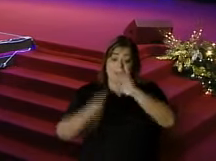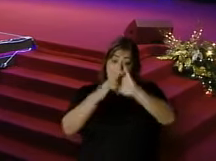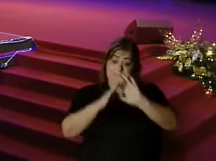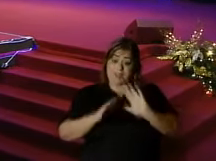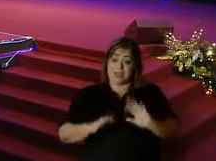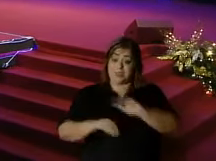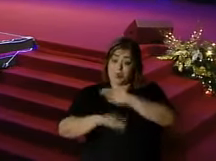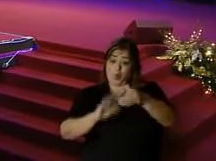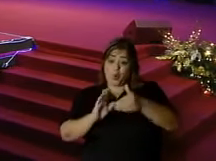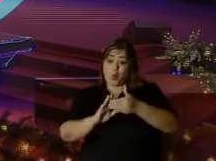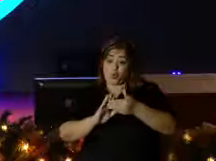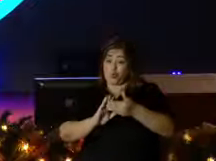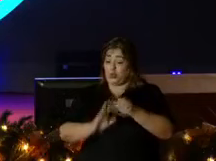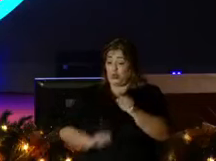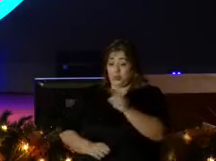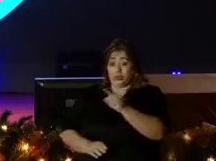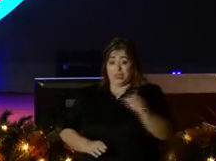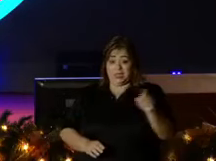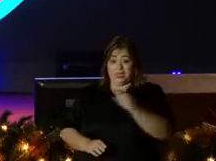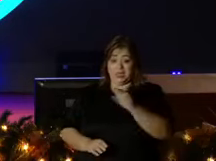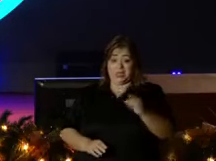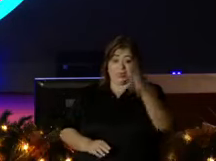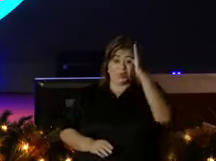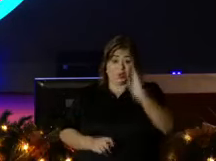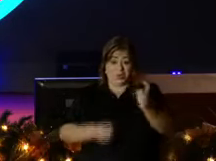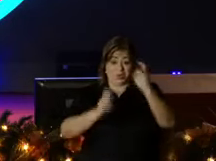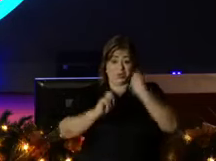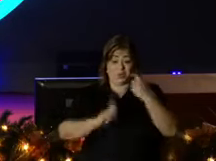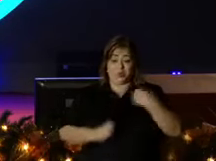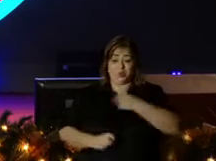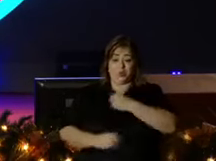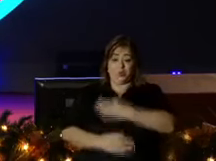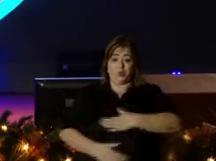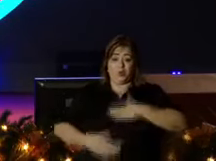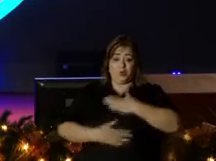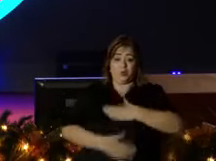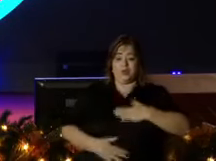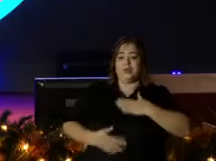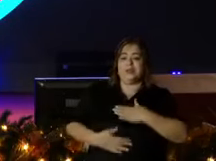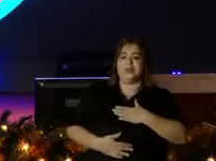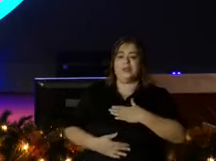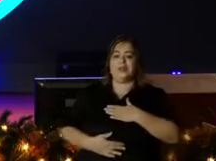día que Dios nos regala. Gloria al Señor. Para mí es un gozo. Yo creo que no hay una persona más feliz que yo aquí